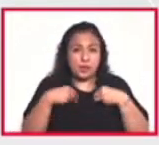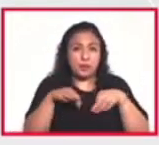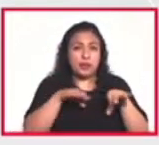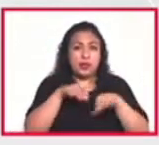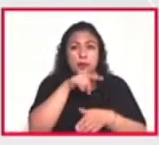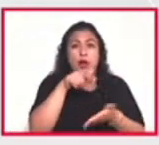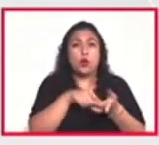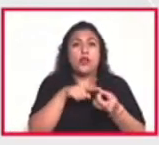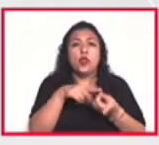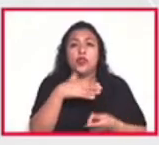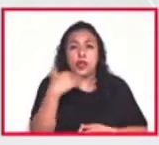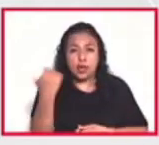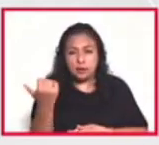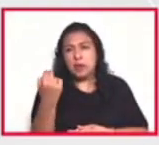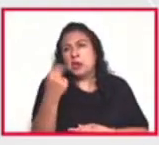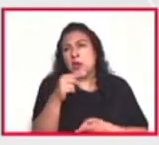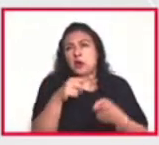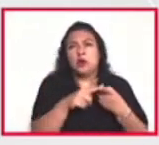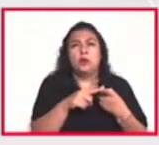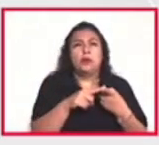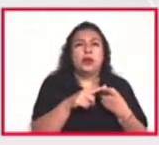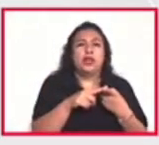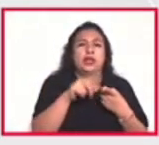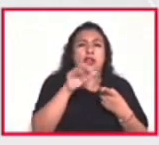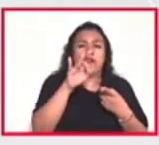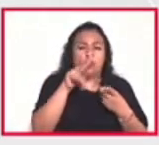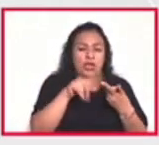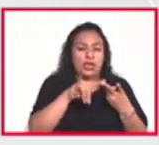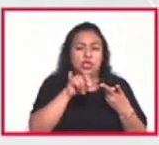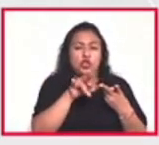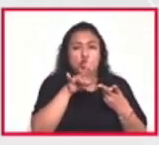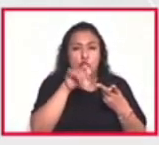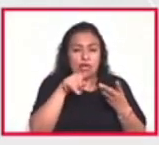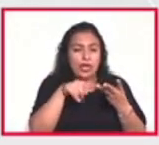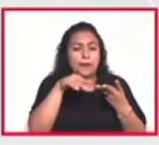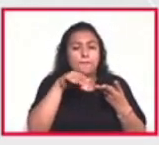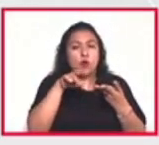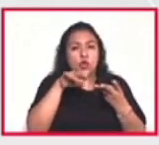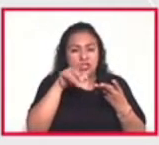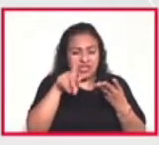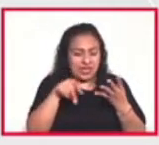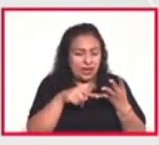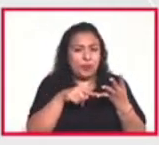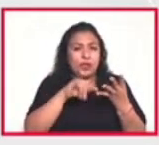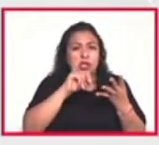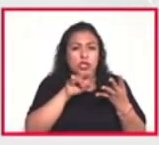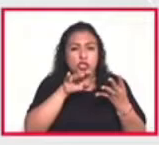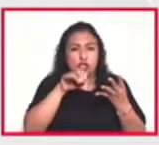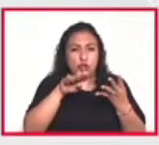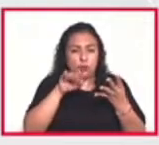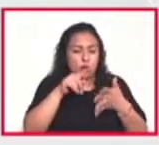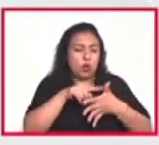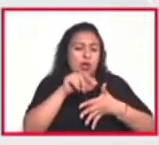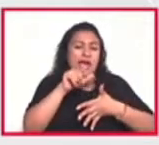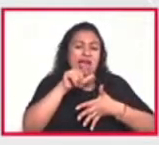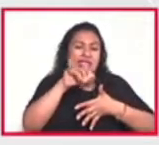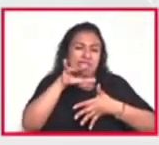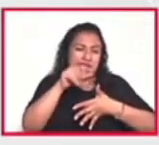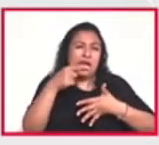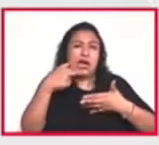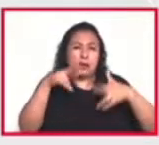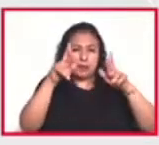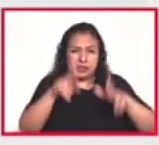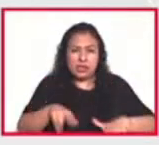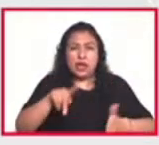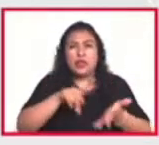Berlín. Nombres como Olafur Eliasson, Julian Charrier, Mónica Bombicini, John Bock o Alicia Quade, representados a través